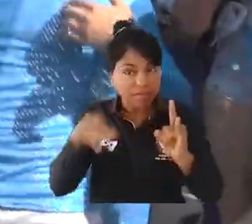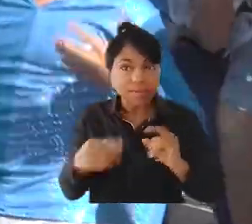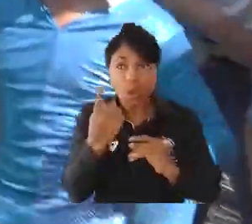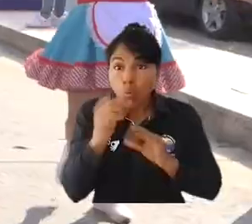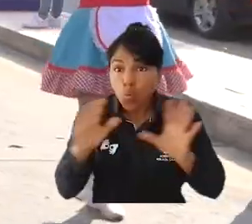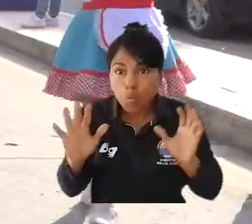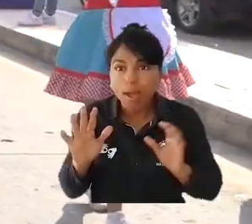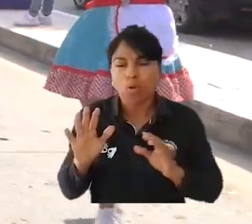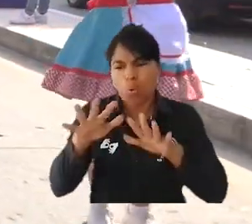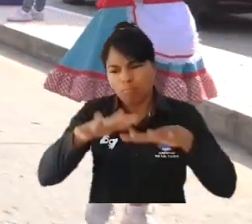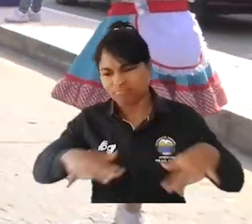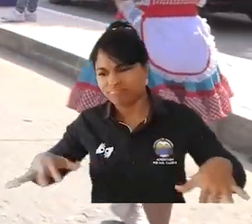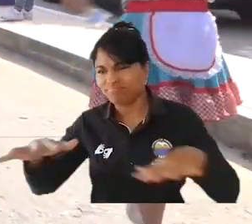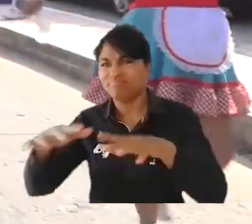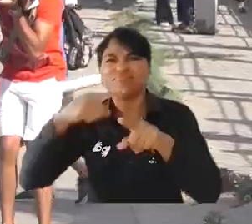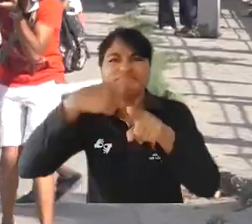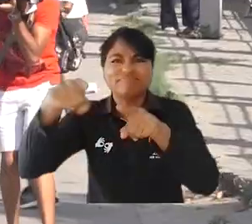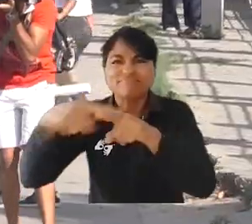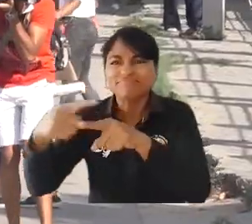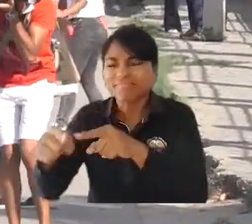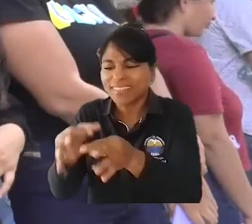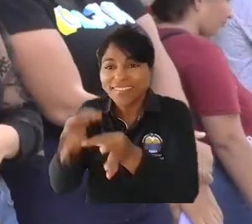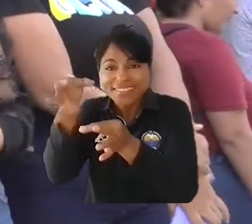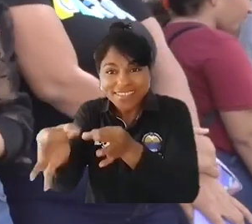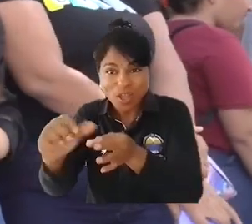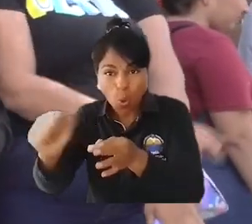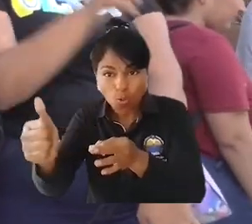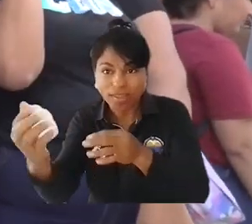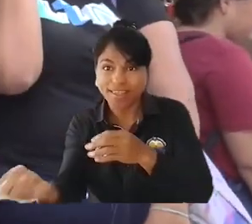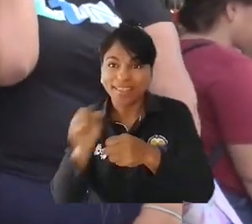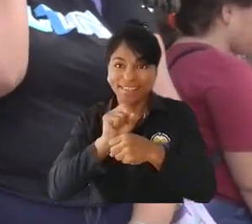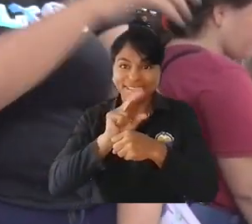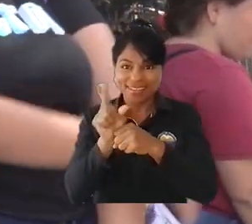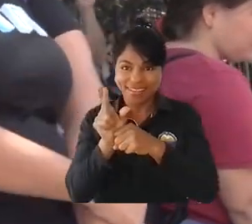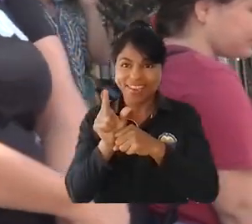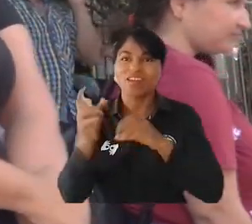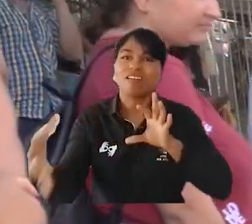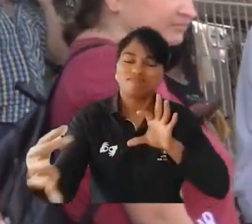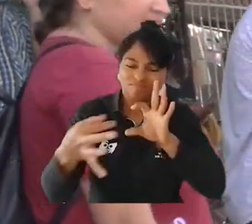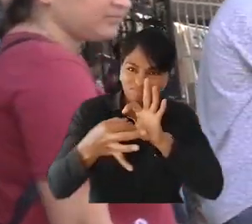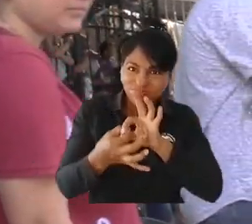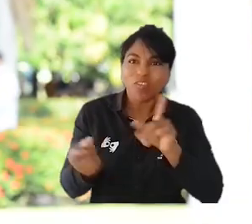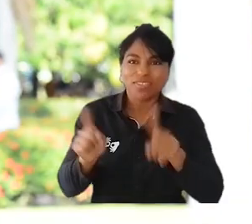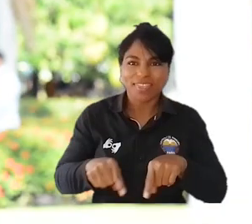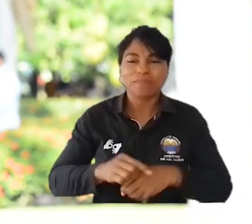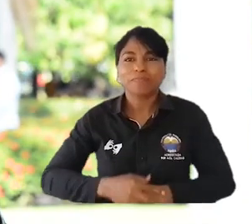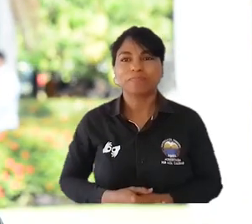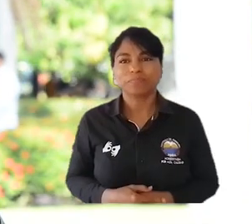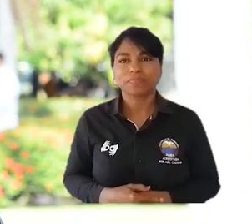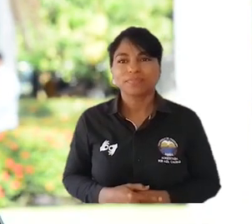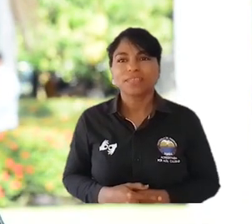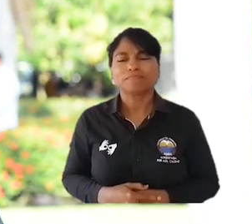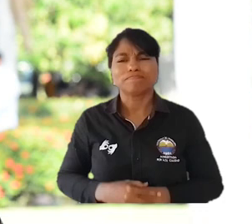del territorio para recibir a quienes pertenecen a las sedes del Centro para la Regionalización de la Educación y las Oportunidades, CREU. Es una